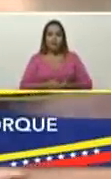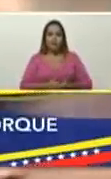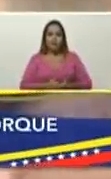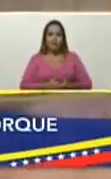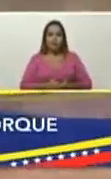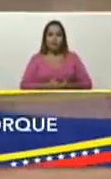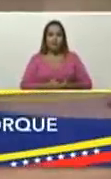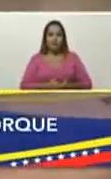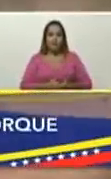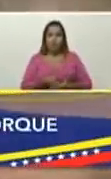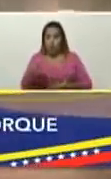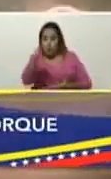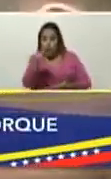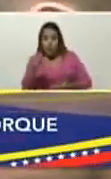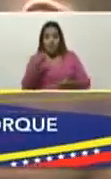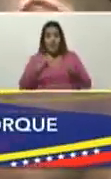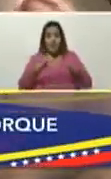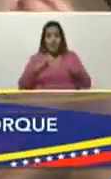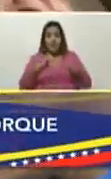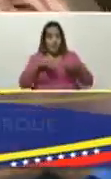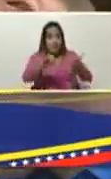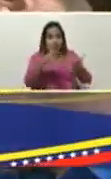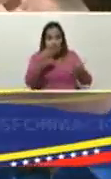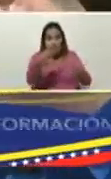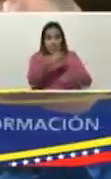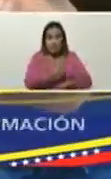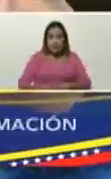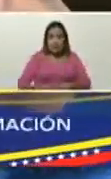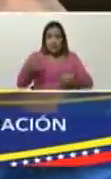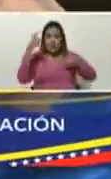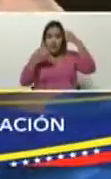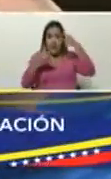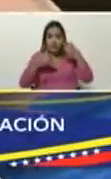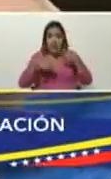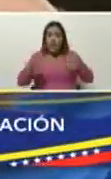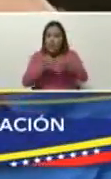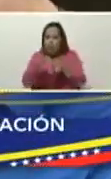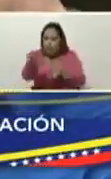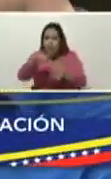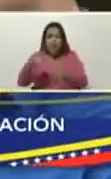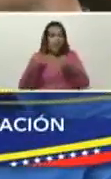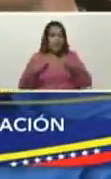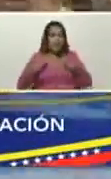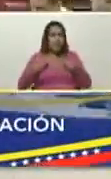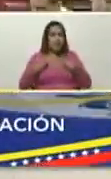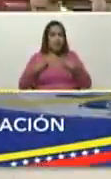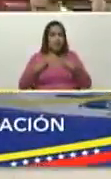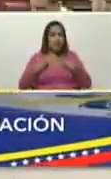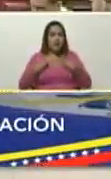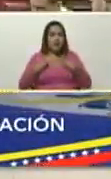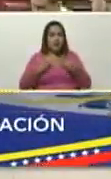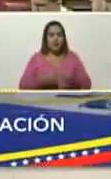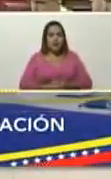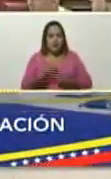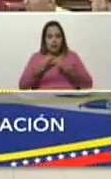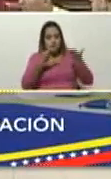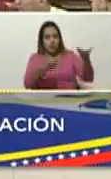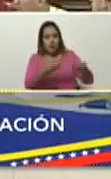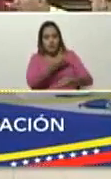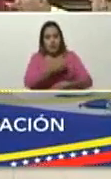Como su vida misma, lo dijo el comandante Chávez, como su vida misma nos encomendó el comandante